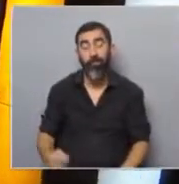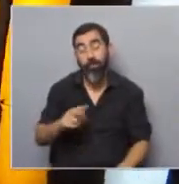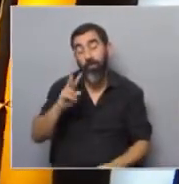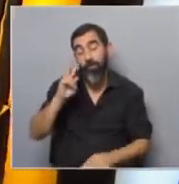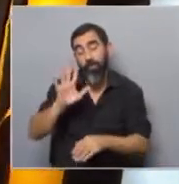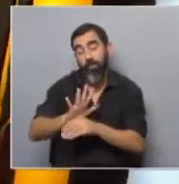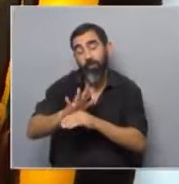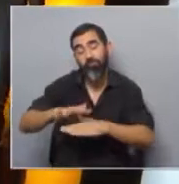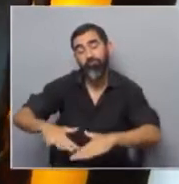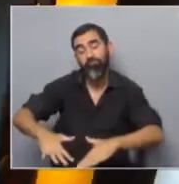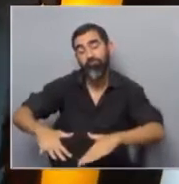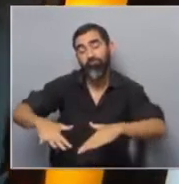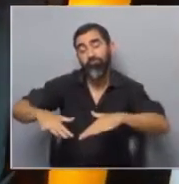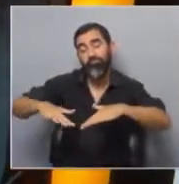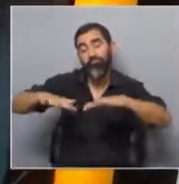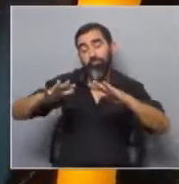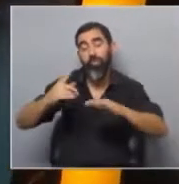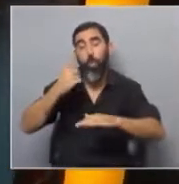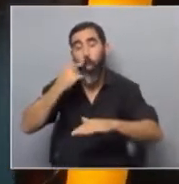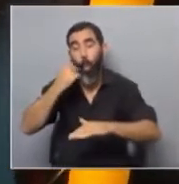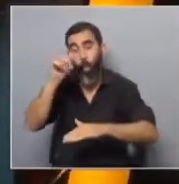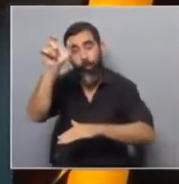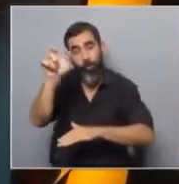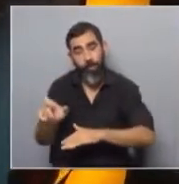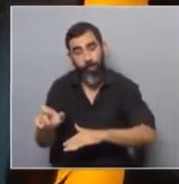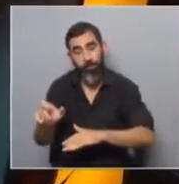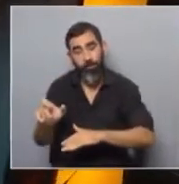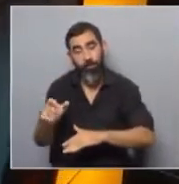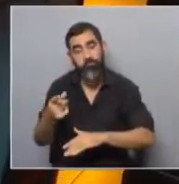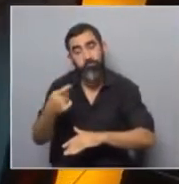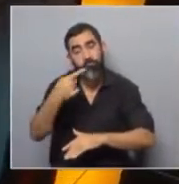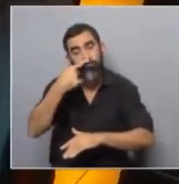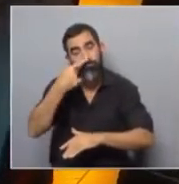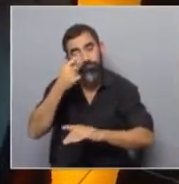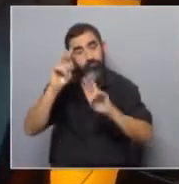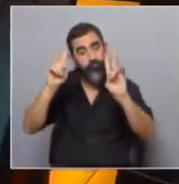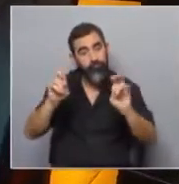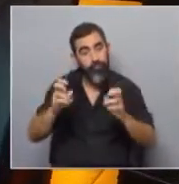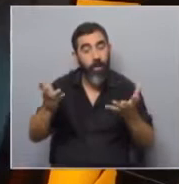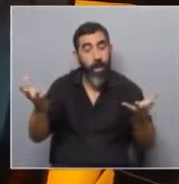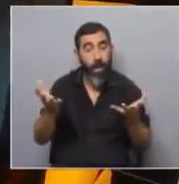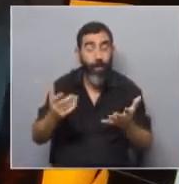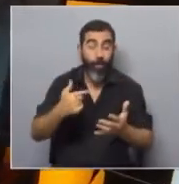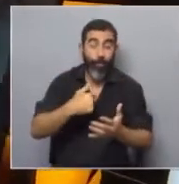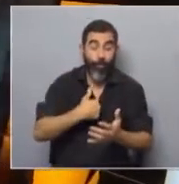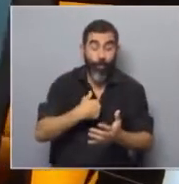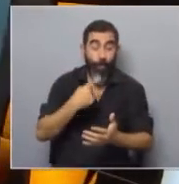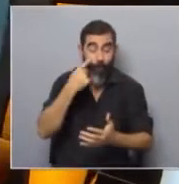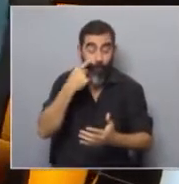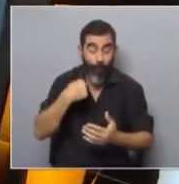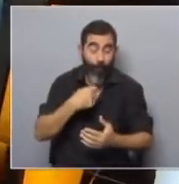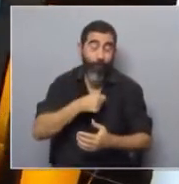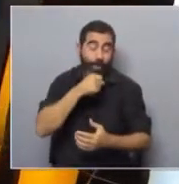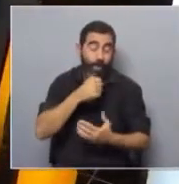crecer y el declinar de un hombre. Una cosa interesante que ahora me toca vivenciarla a